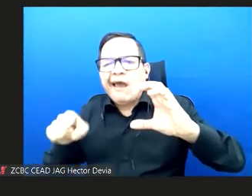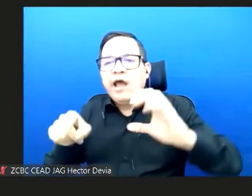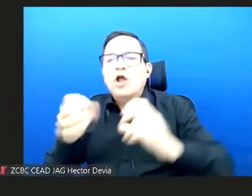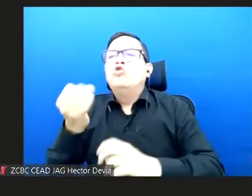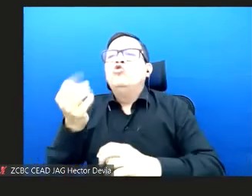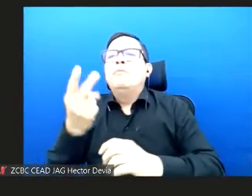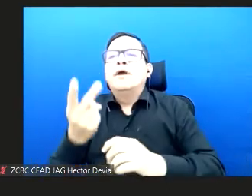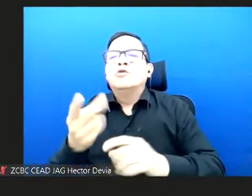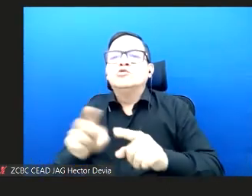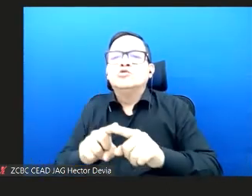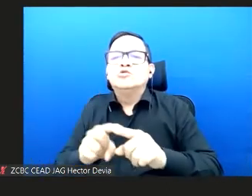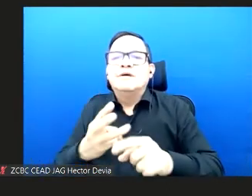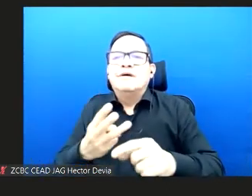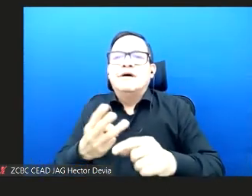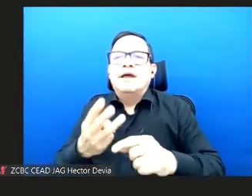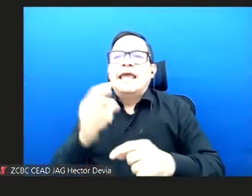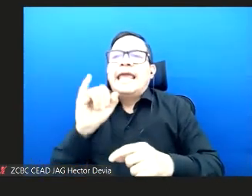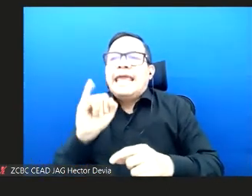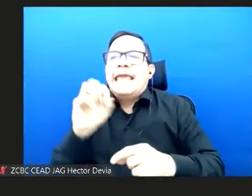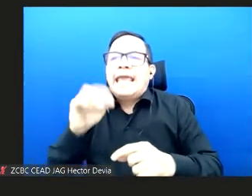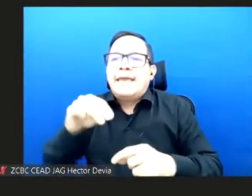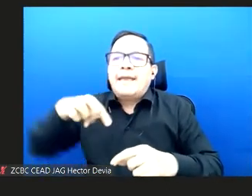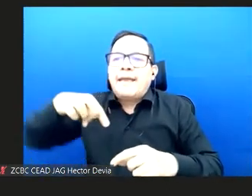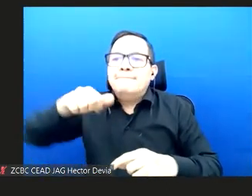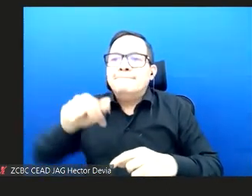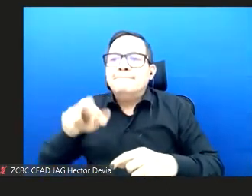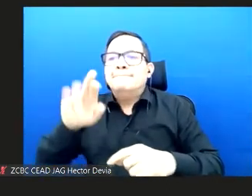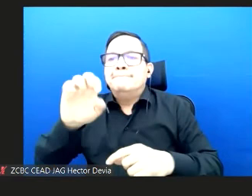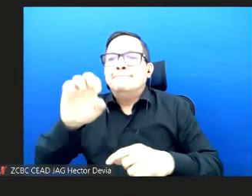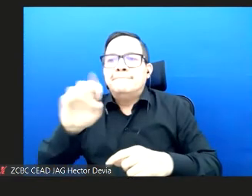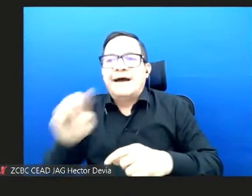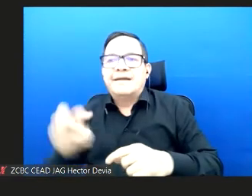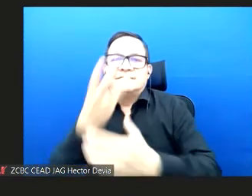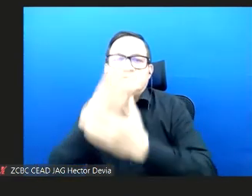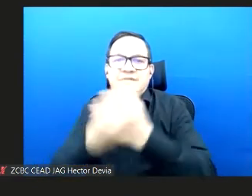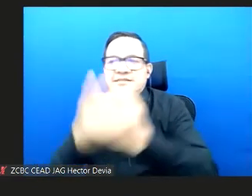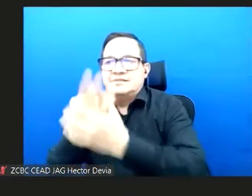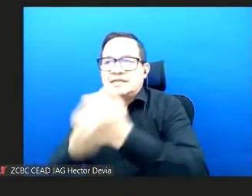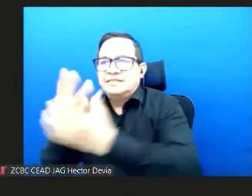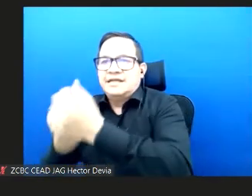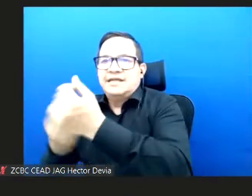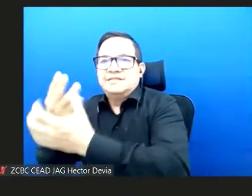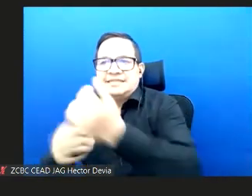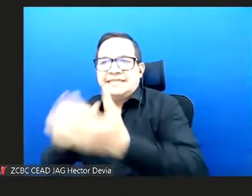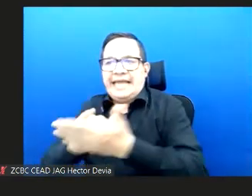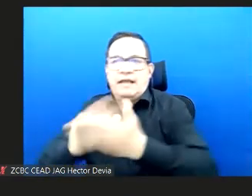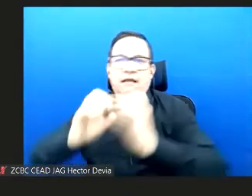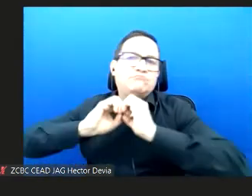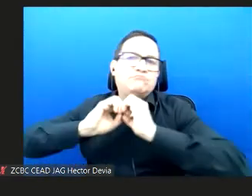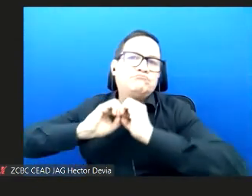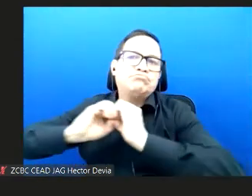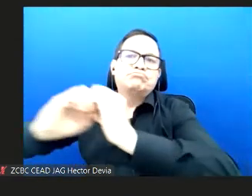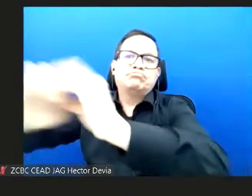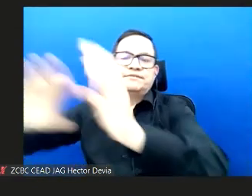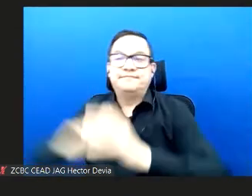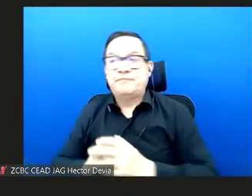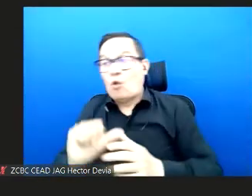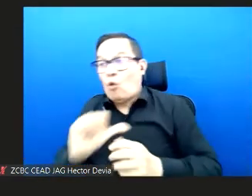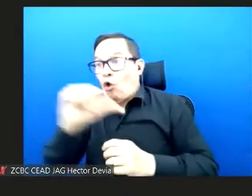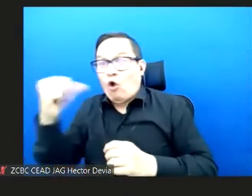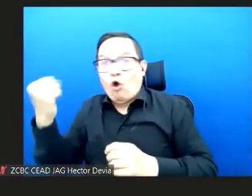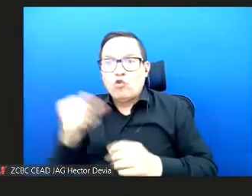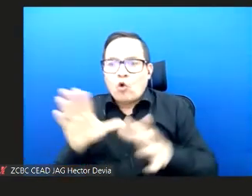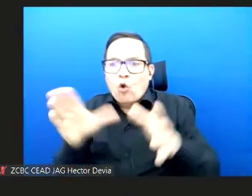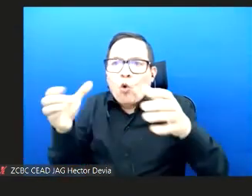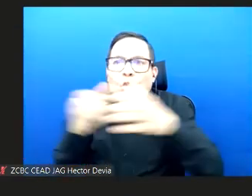impares, ¿sí? Entonces son conjuntos infinitos. Tenemos también una categoría que son los conjuntos